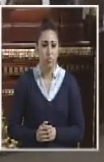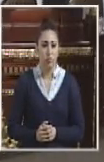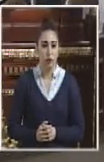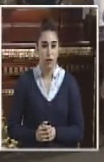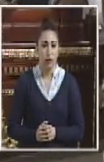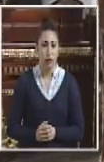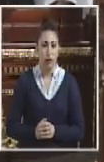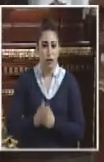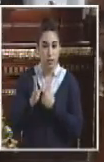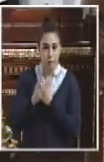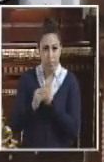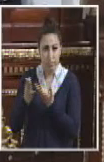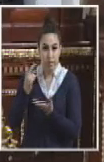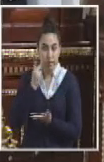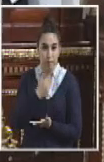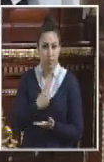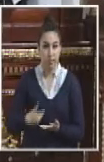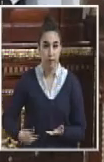Con su venia.